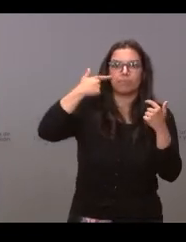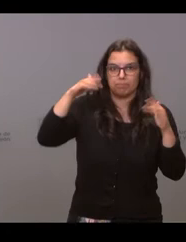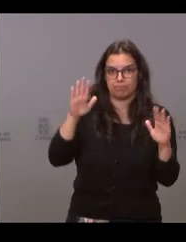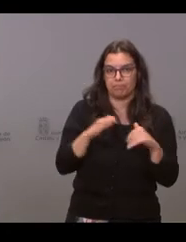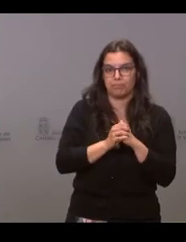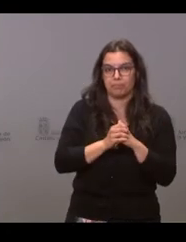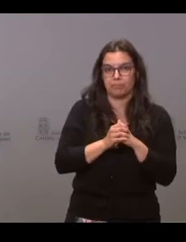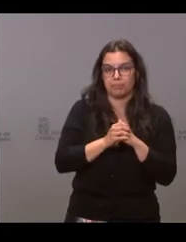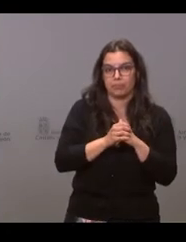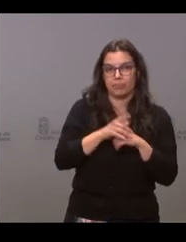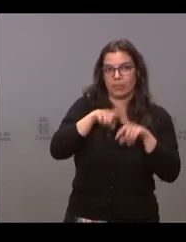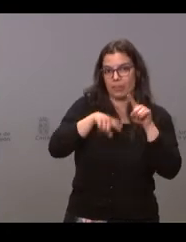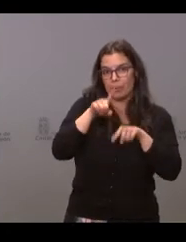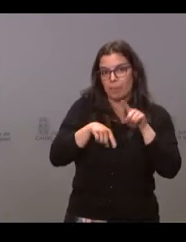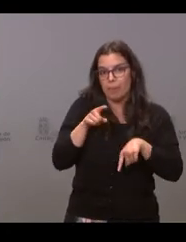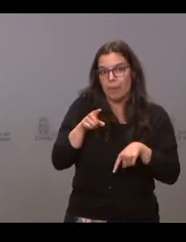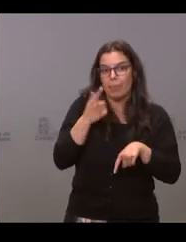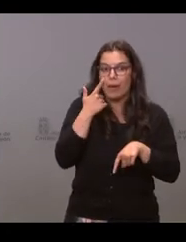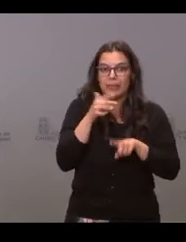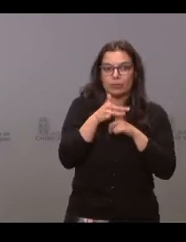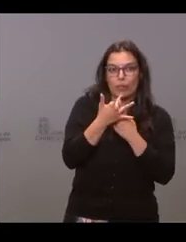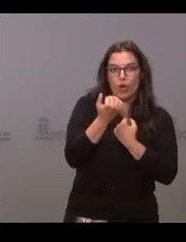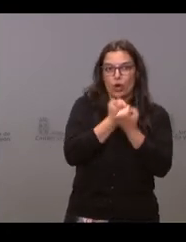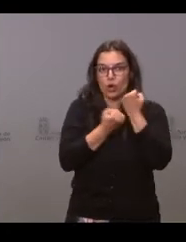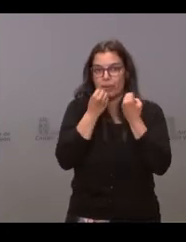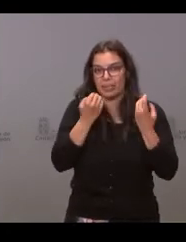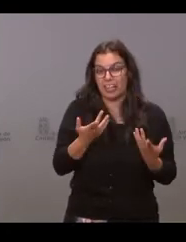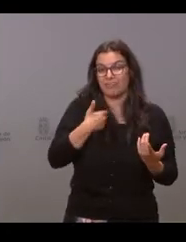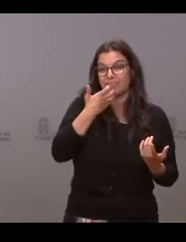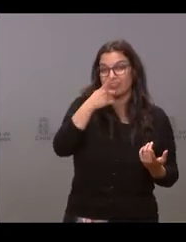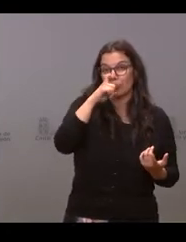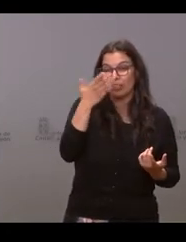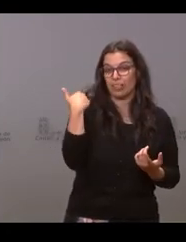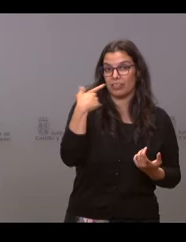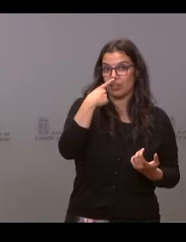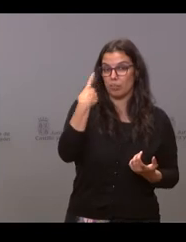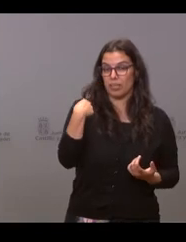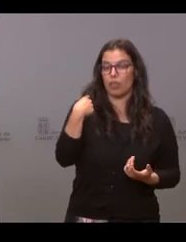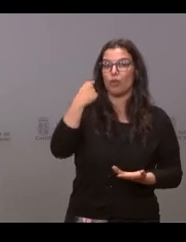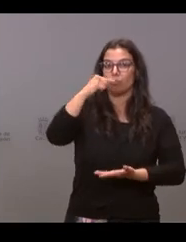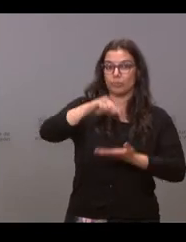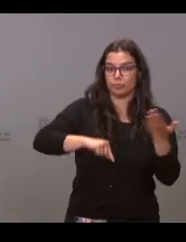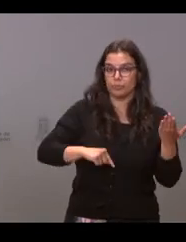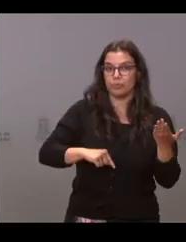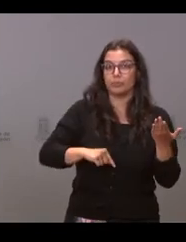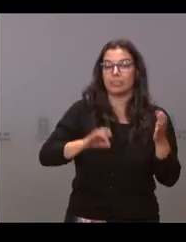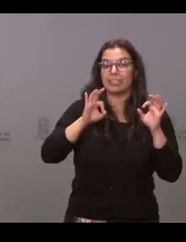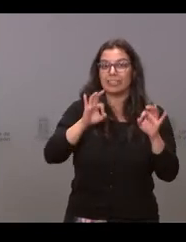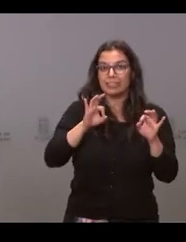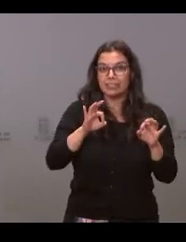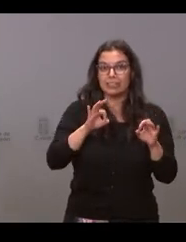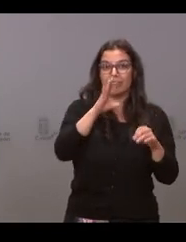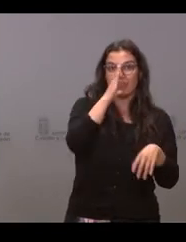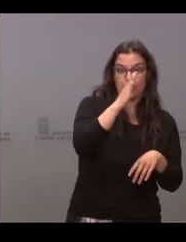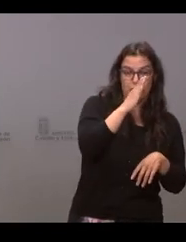cuantías también en función de cómo vengan las cosas si recordamos el año pasado firmamos el papel en febrero en marzo